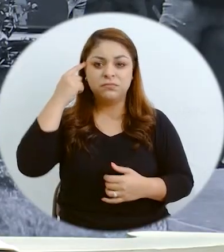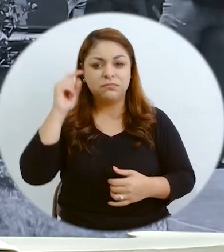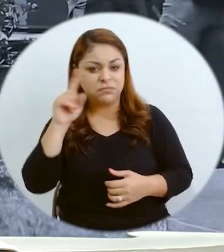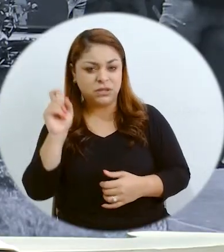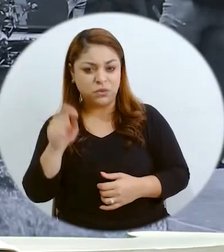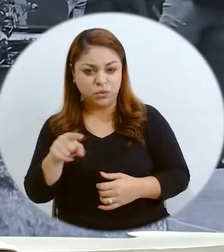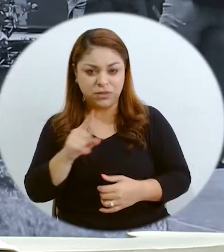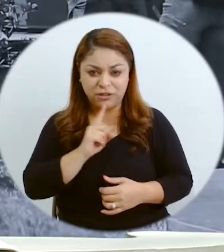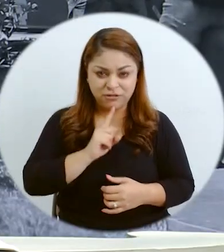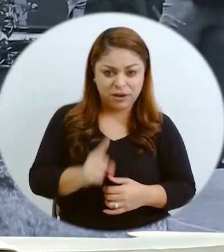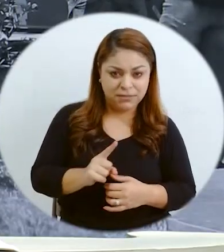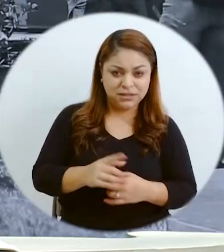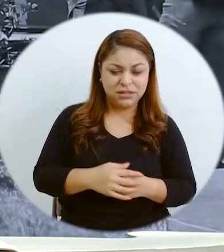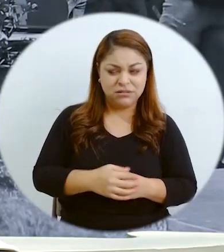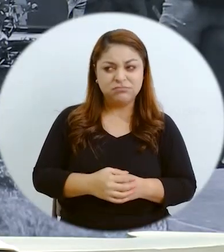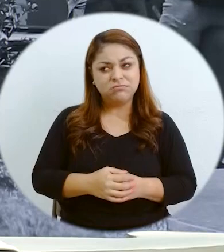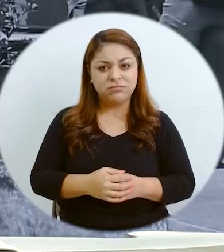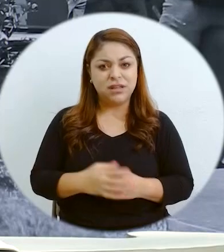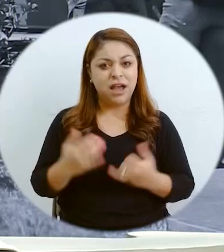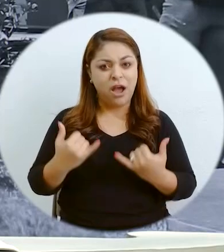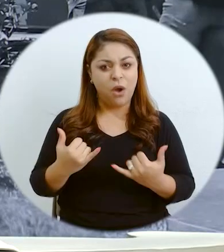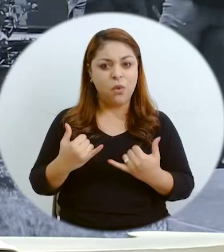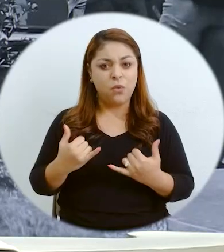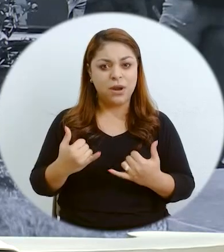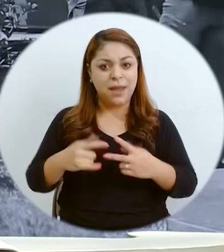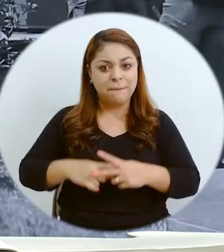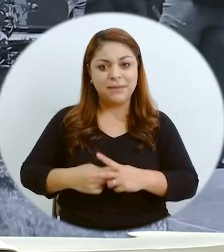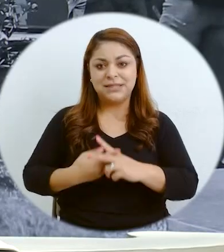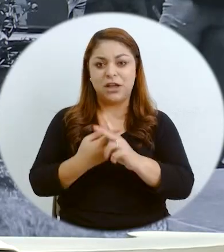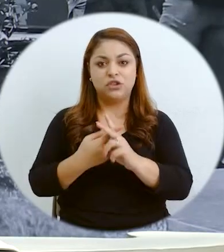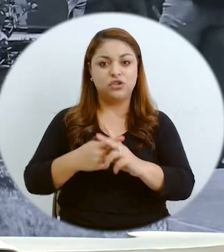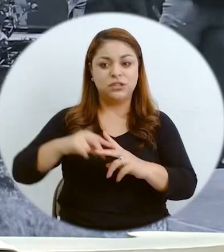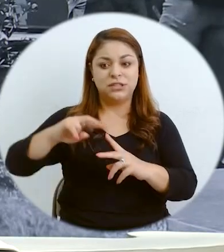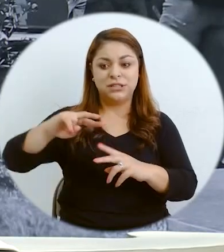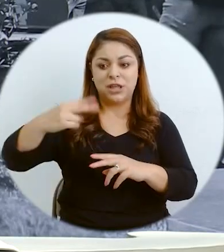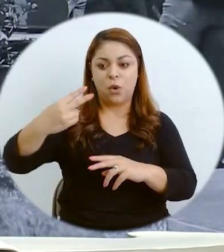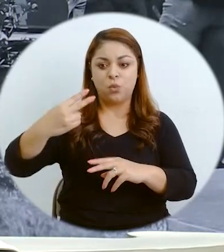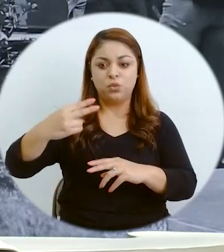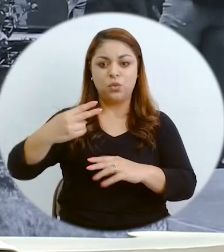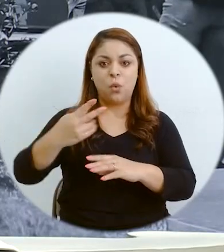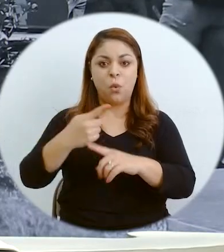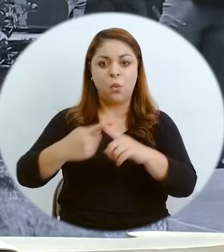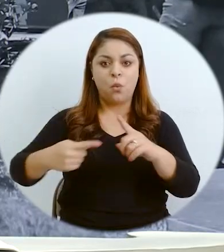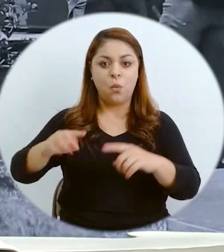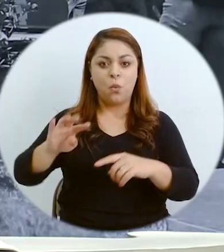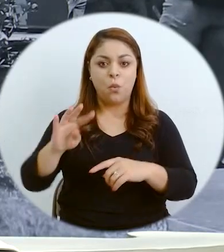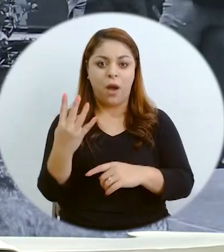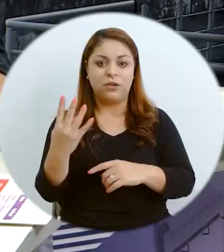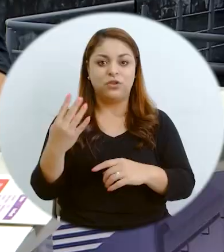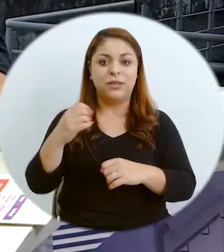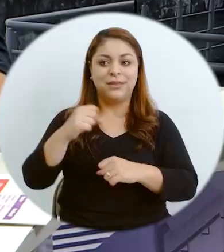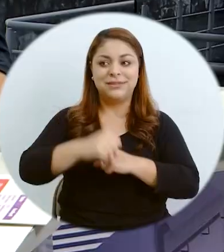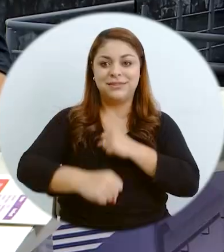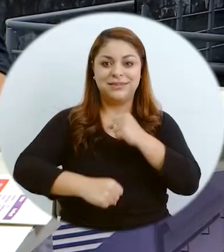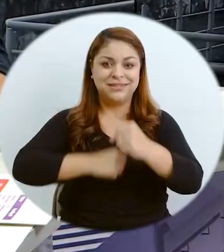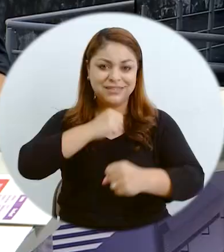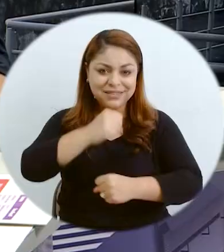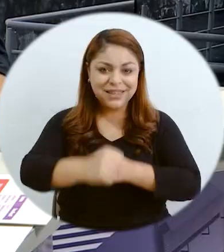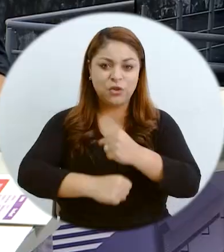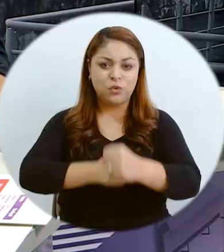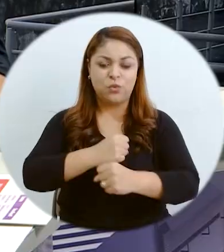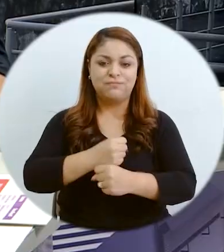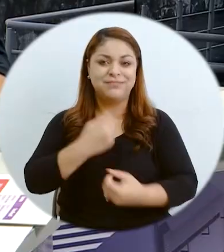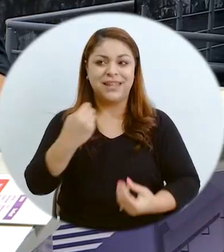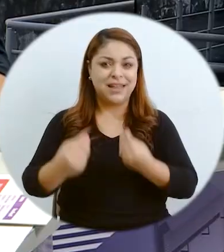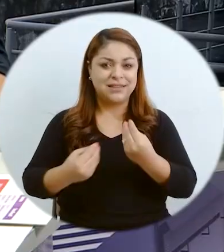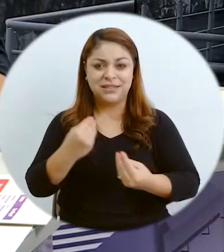realmente, empezando este segundo cuarto de siglo, ¿hacia dónde vamos? Porque todos